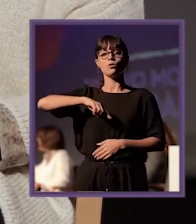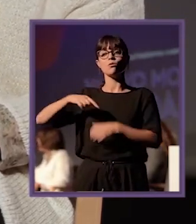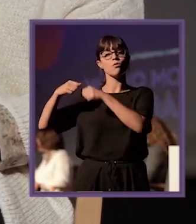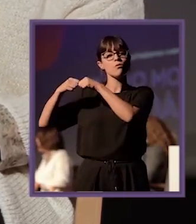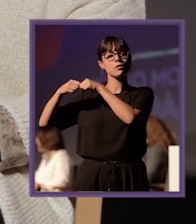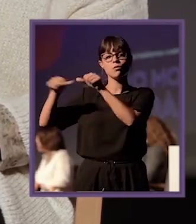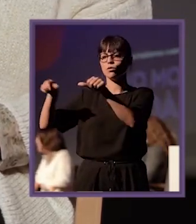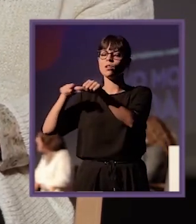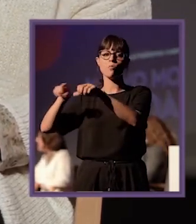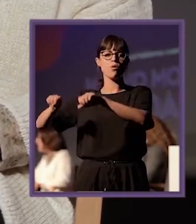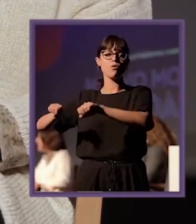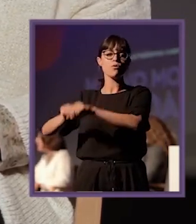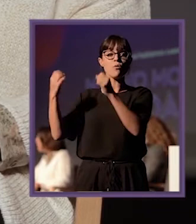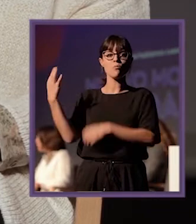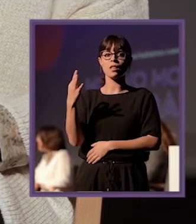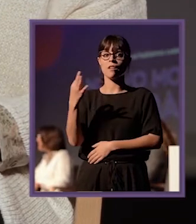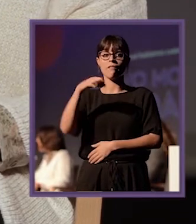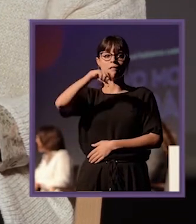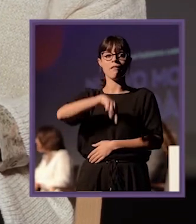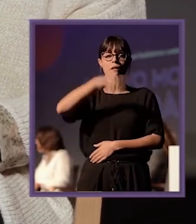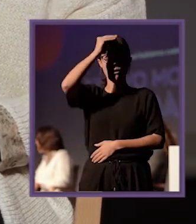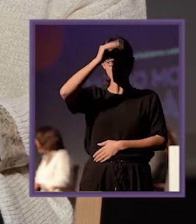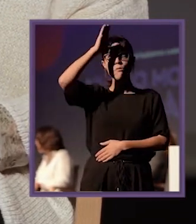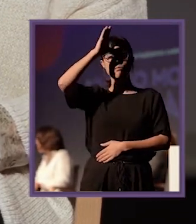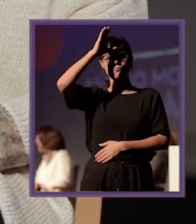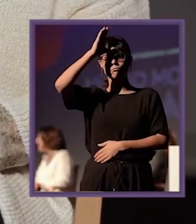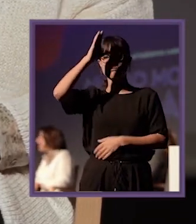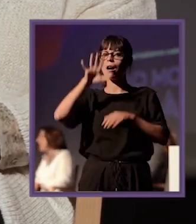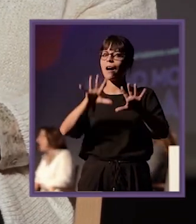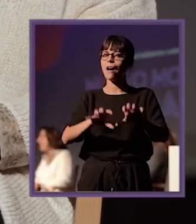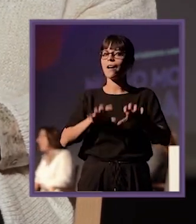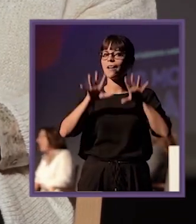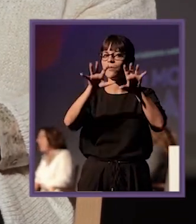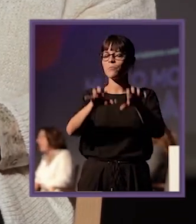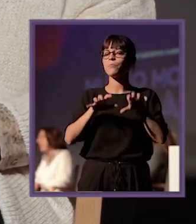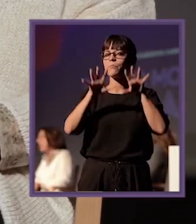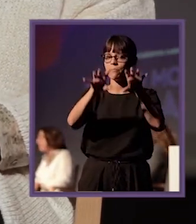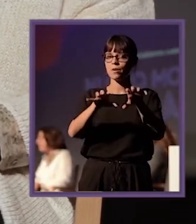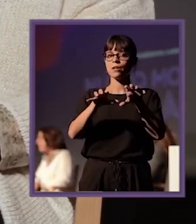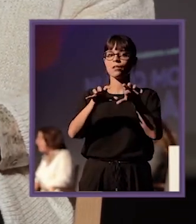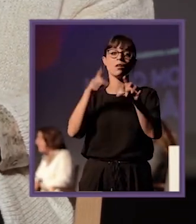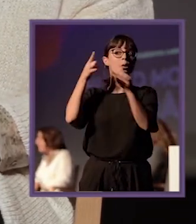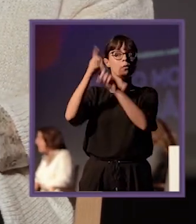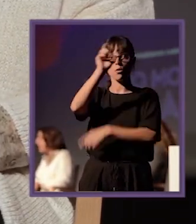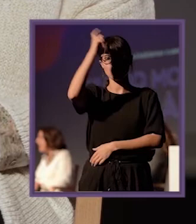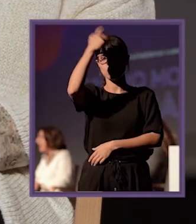encorsetado conocimiento que tenemos de los cuidados si realmente queremos transitar unas nuevas líneas.